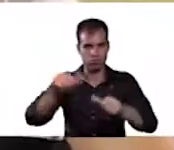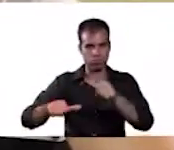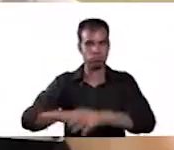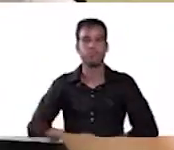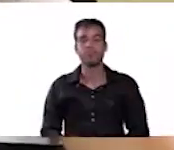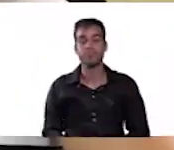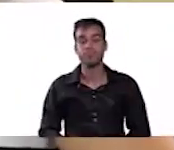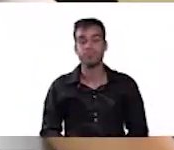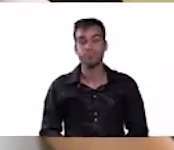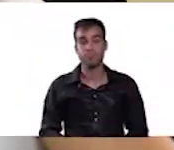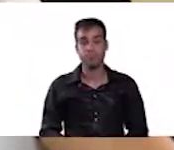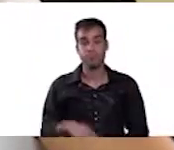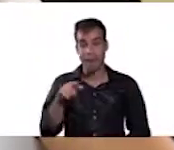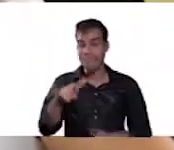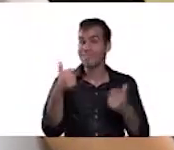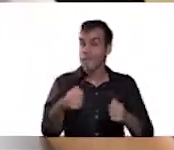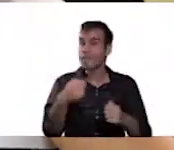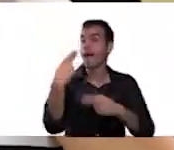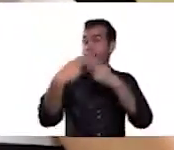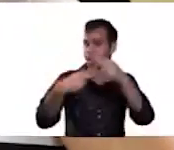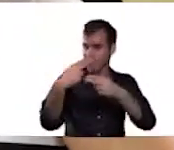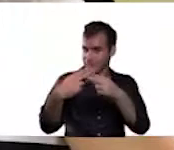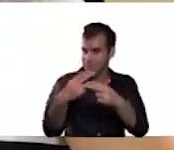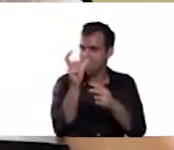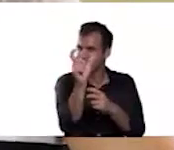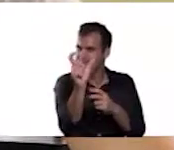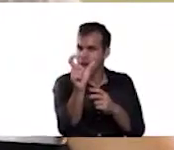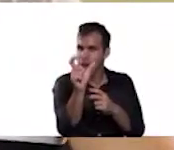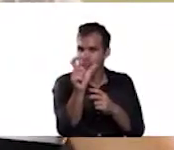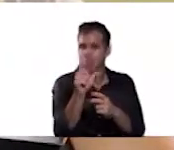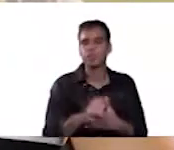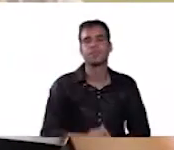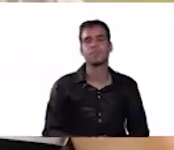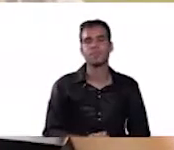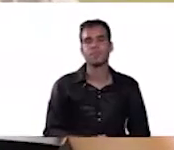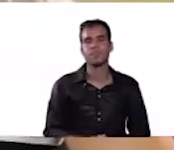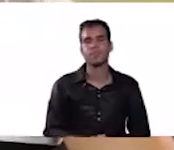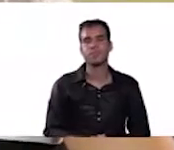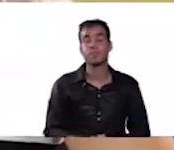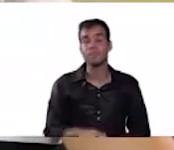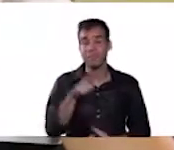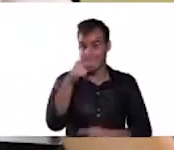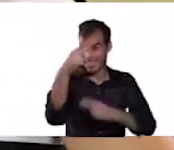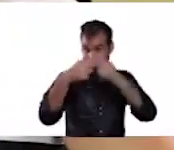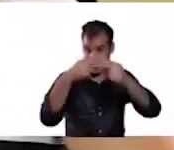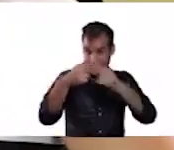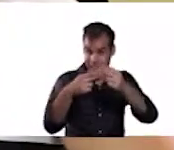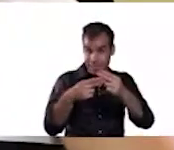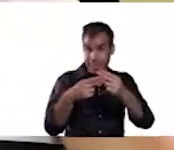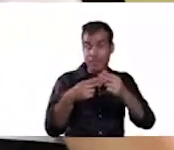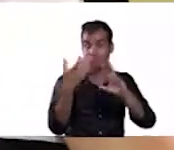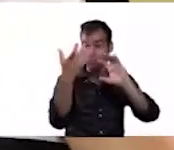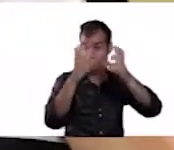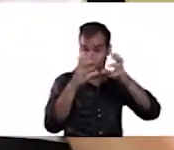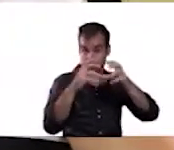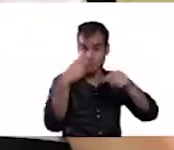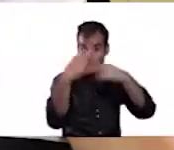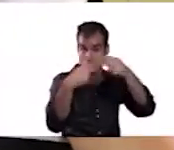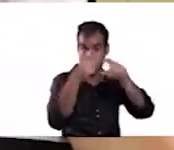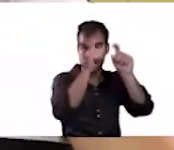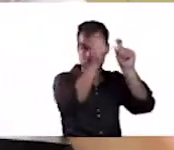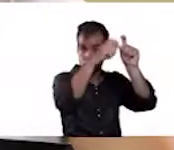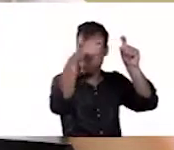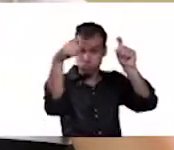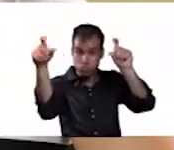sí les dice formular. Debemos recordar que cuando se formula una reacción química mediante